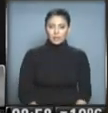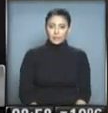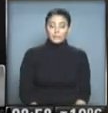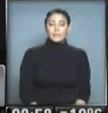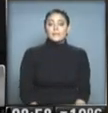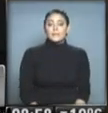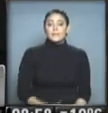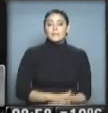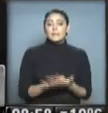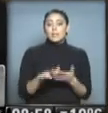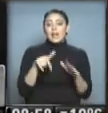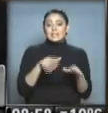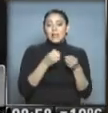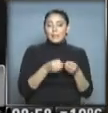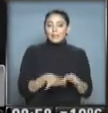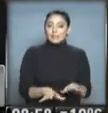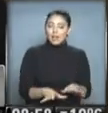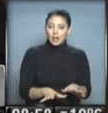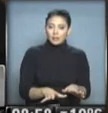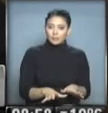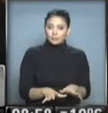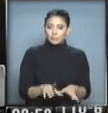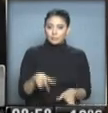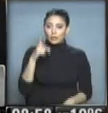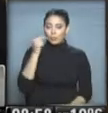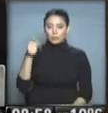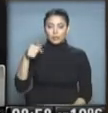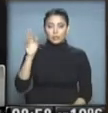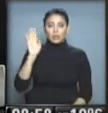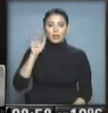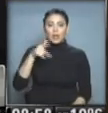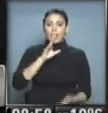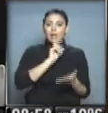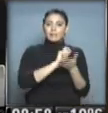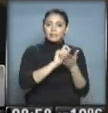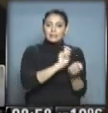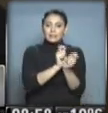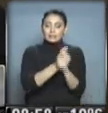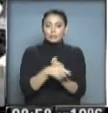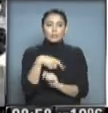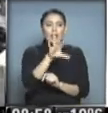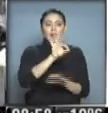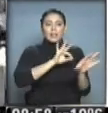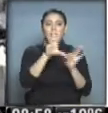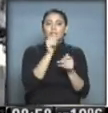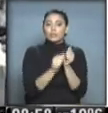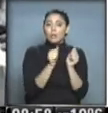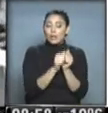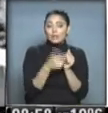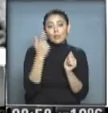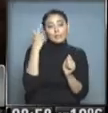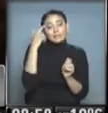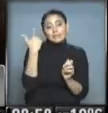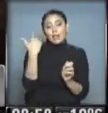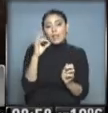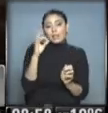Bueno, básicamente así empezó esto. Gustavo adaptó el libro, elegimos las historias, aquellas que creíamos que